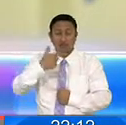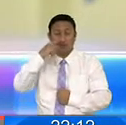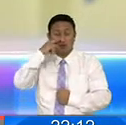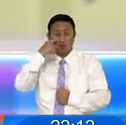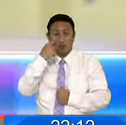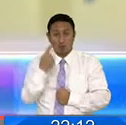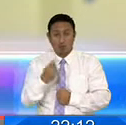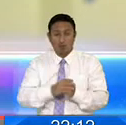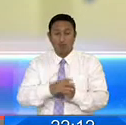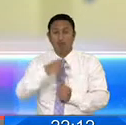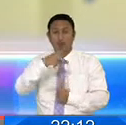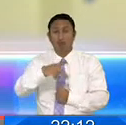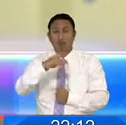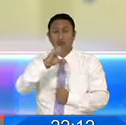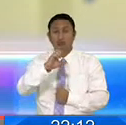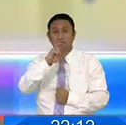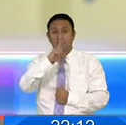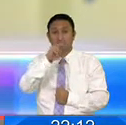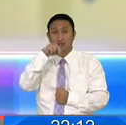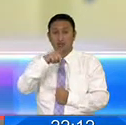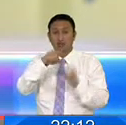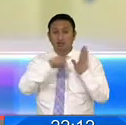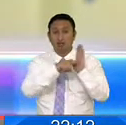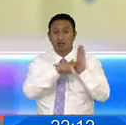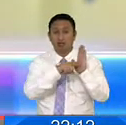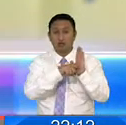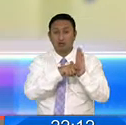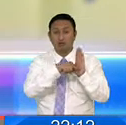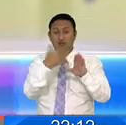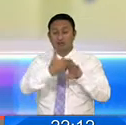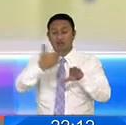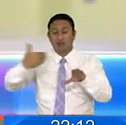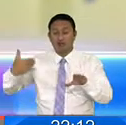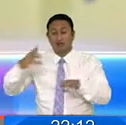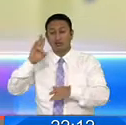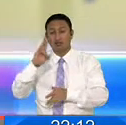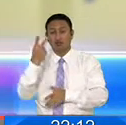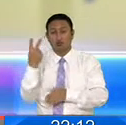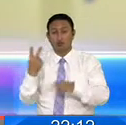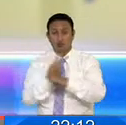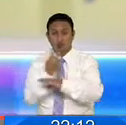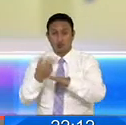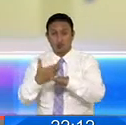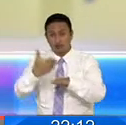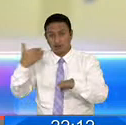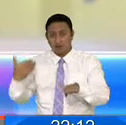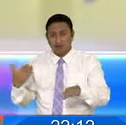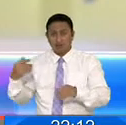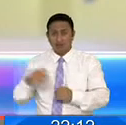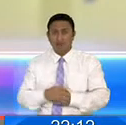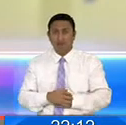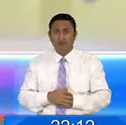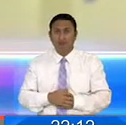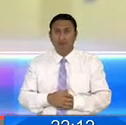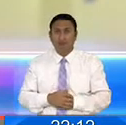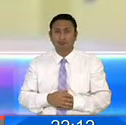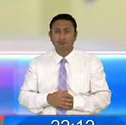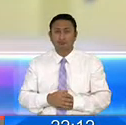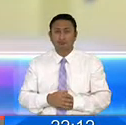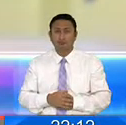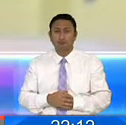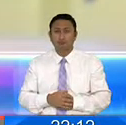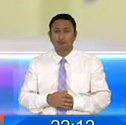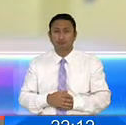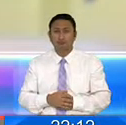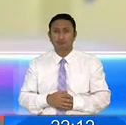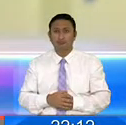de una prueba RT-PCR realizada hasta 72 horas antes de embarcarse hacia el Ecuador. A